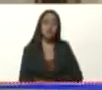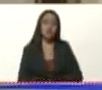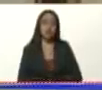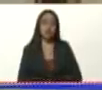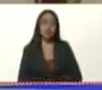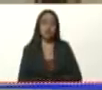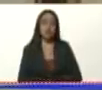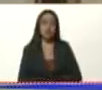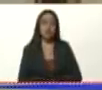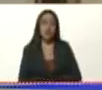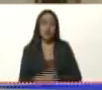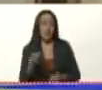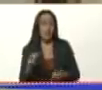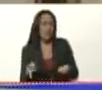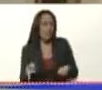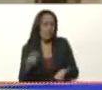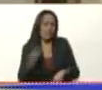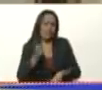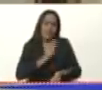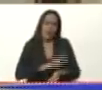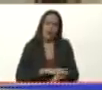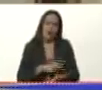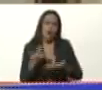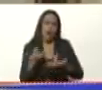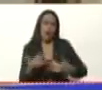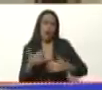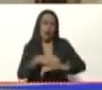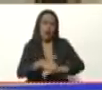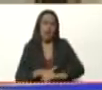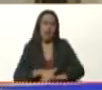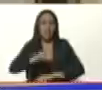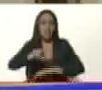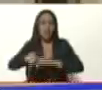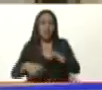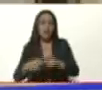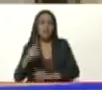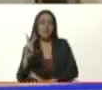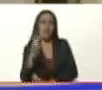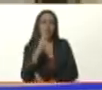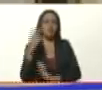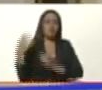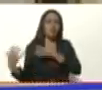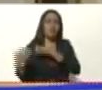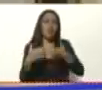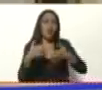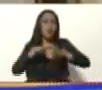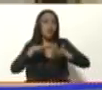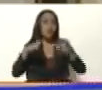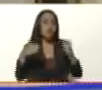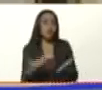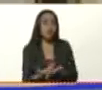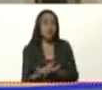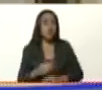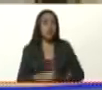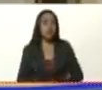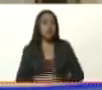Ya todos los pasajeros del vuelo del 5 de marzo y el 8 de marzo han sido contactados. Gobernadores,